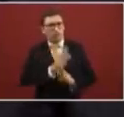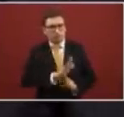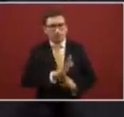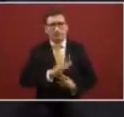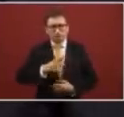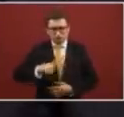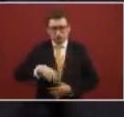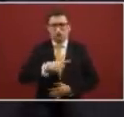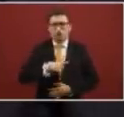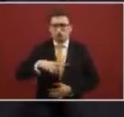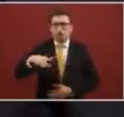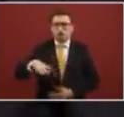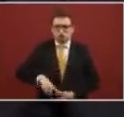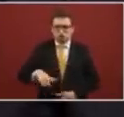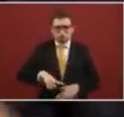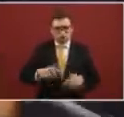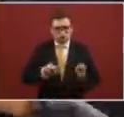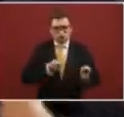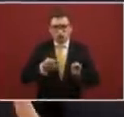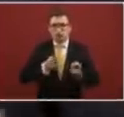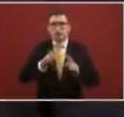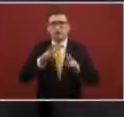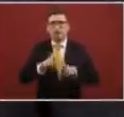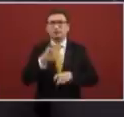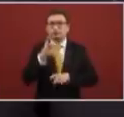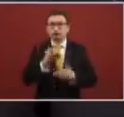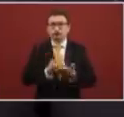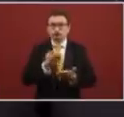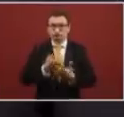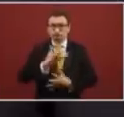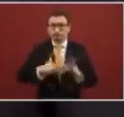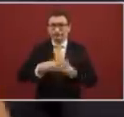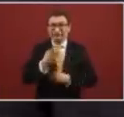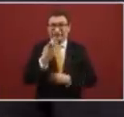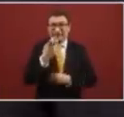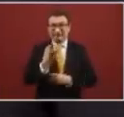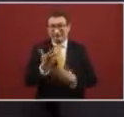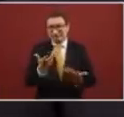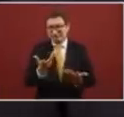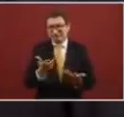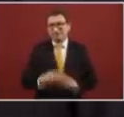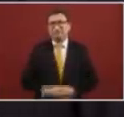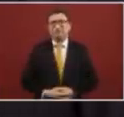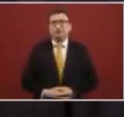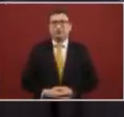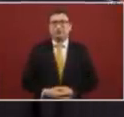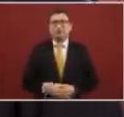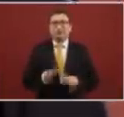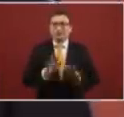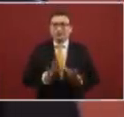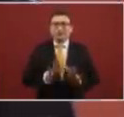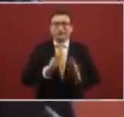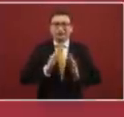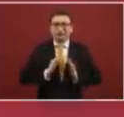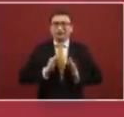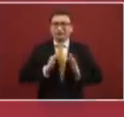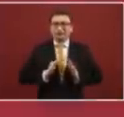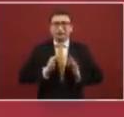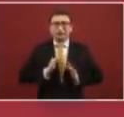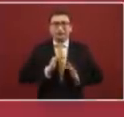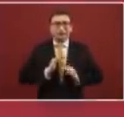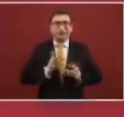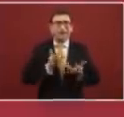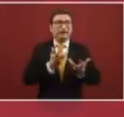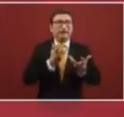nuestra política económica. Ese es el desafío. Entonces, se desesperan, ¿no?